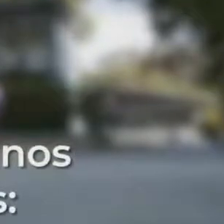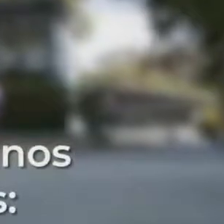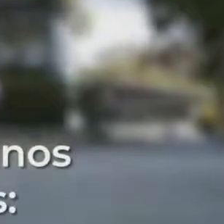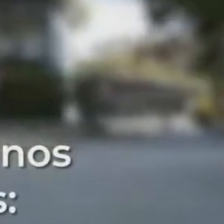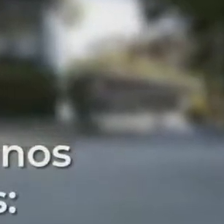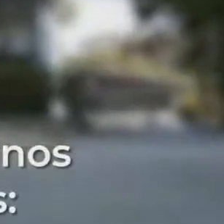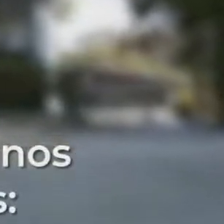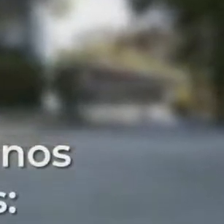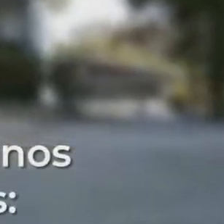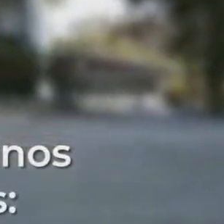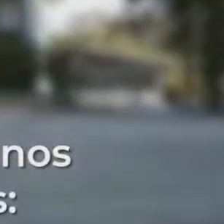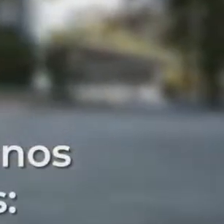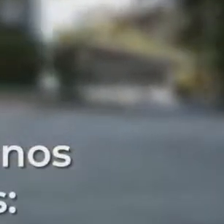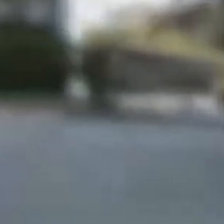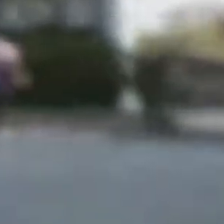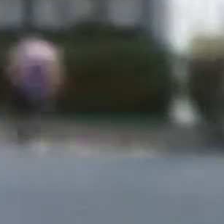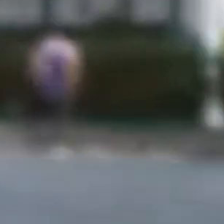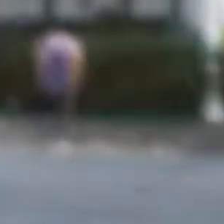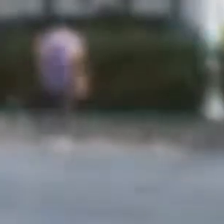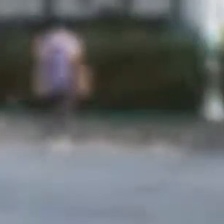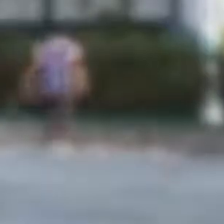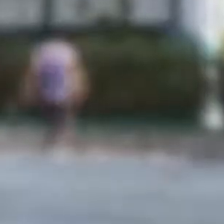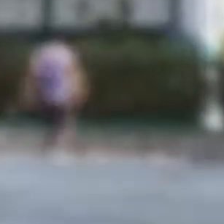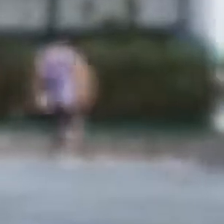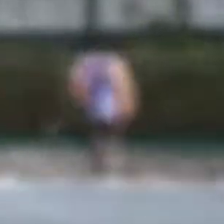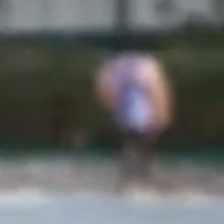Contáctanos en las siguientes líneas.